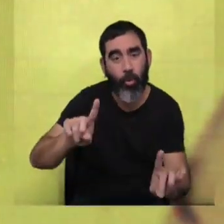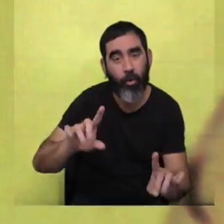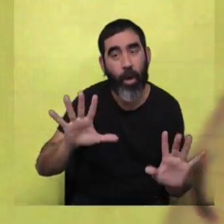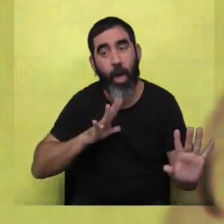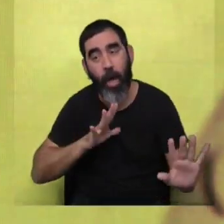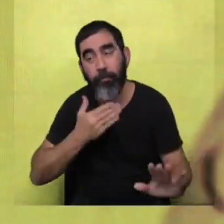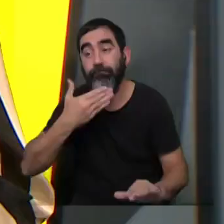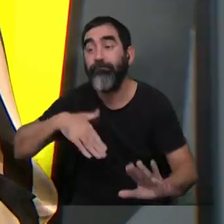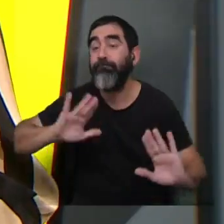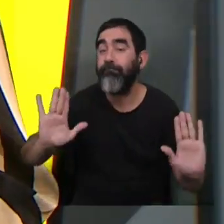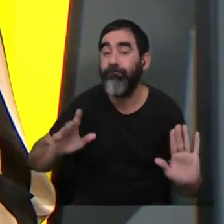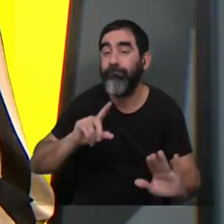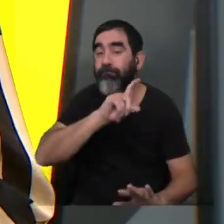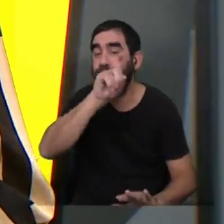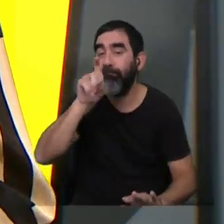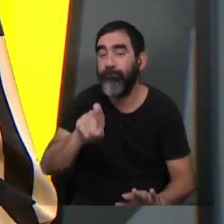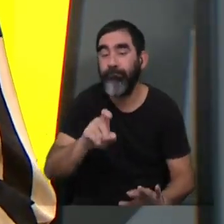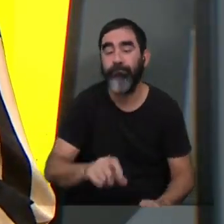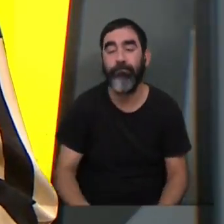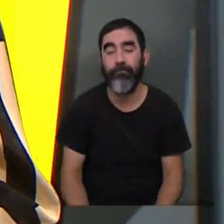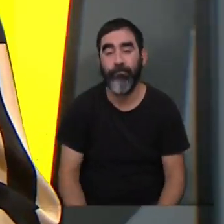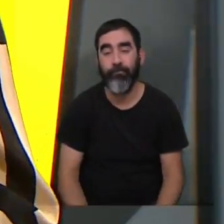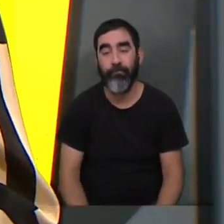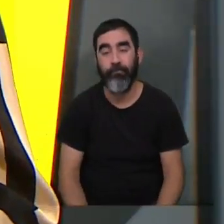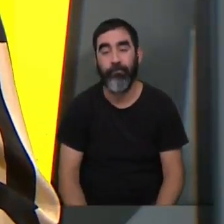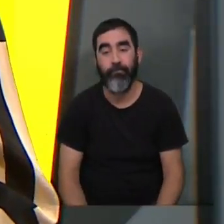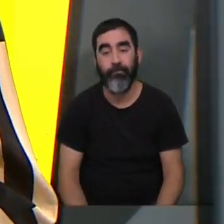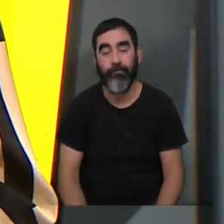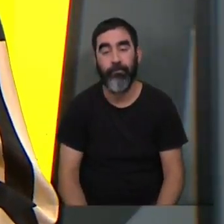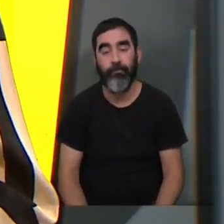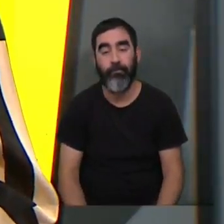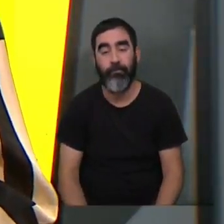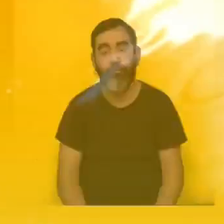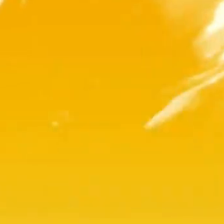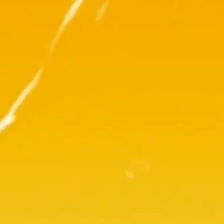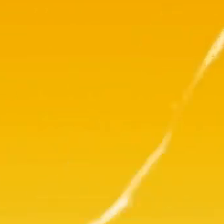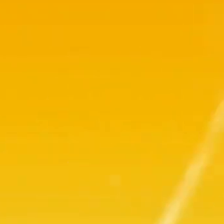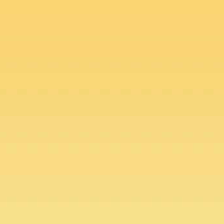Eso es lo que vamos a ver en esta primera parte del informe.